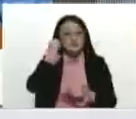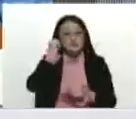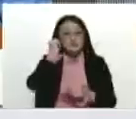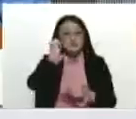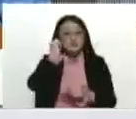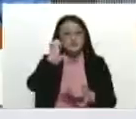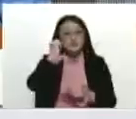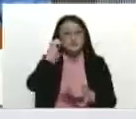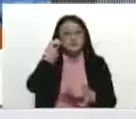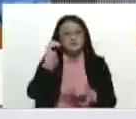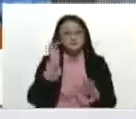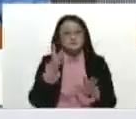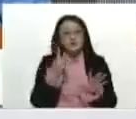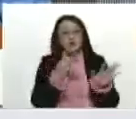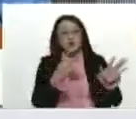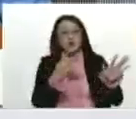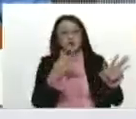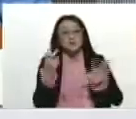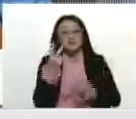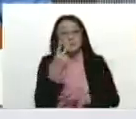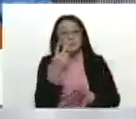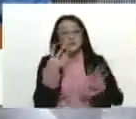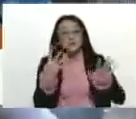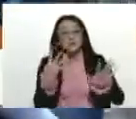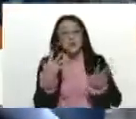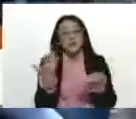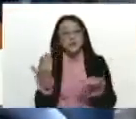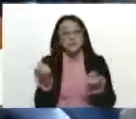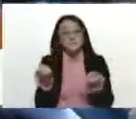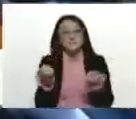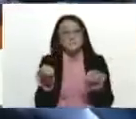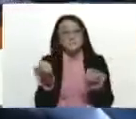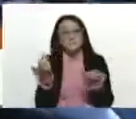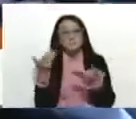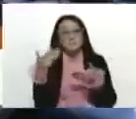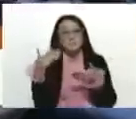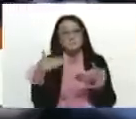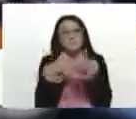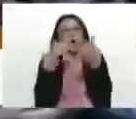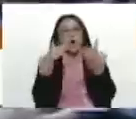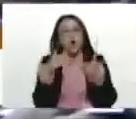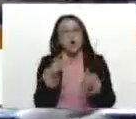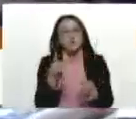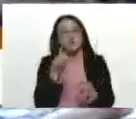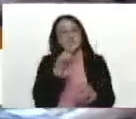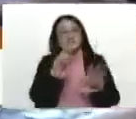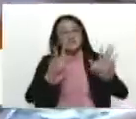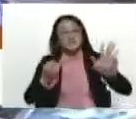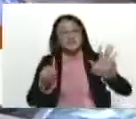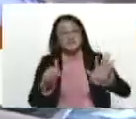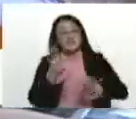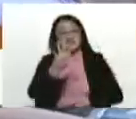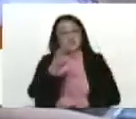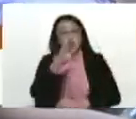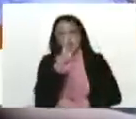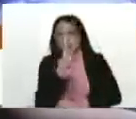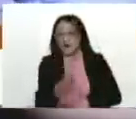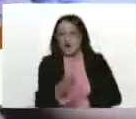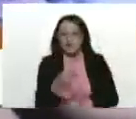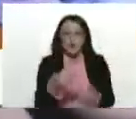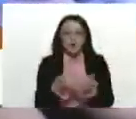novecientos veintinueve las medidas las sanciones de ellas 765 sanciones directas